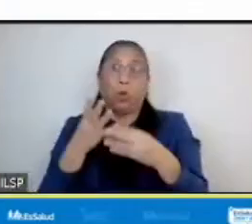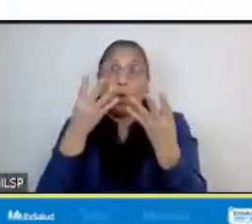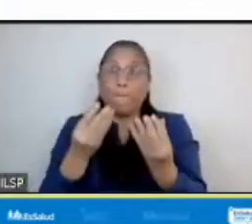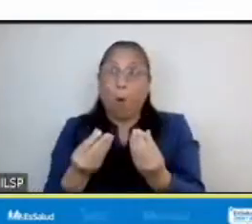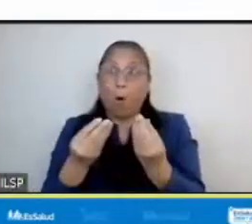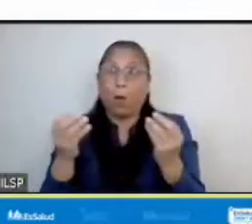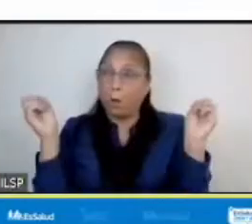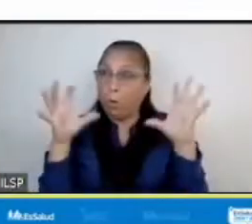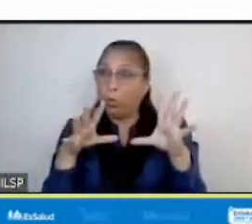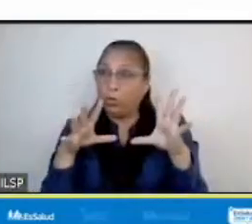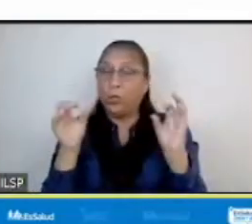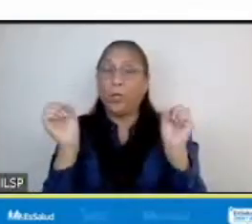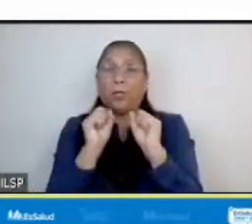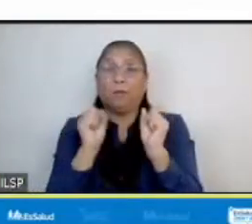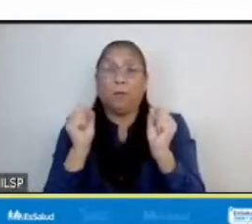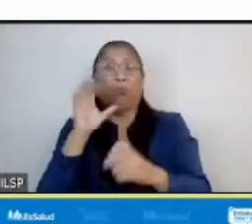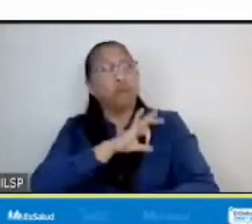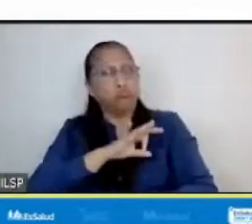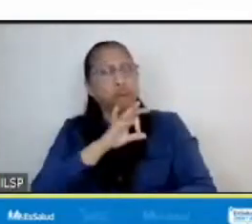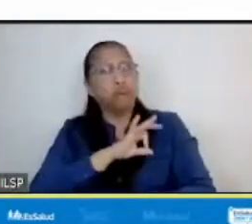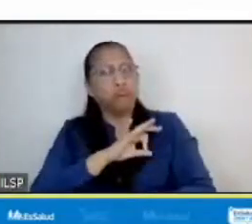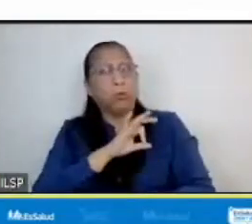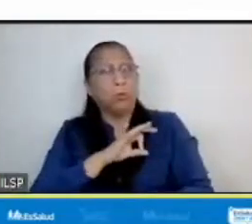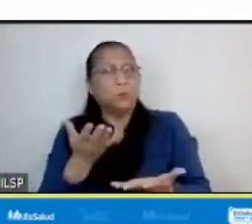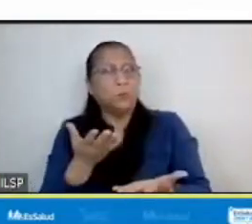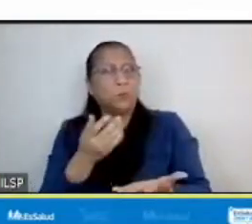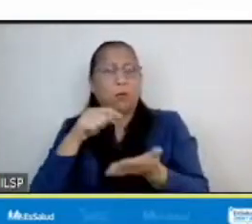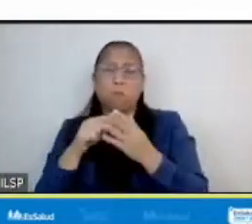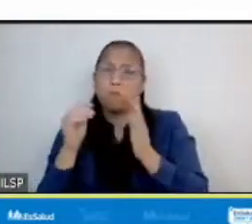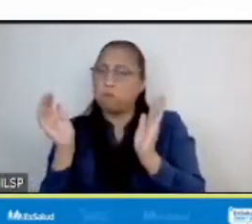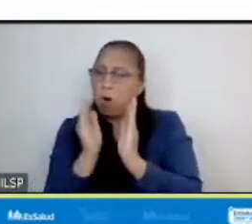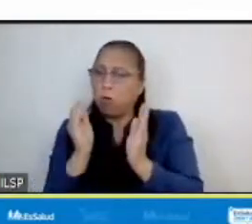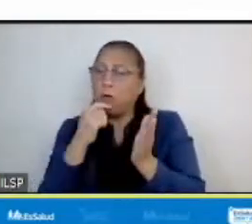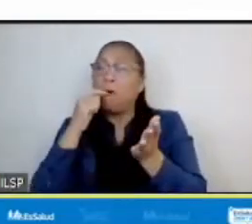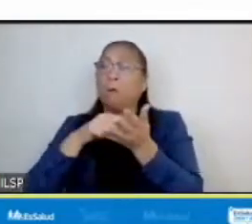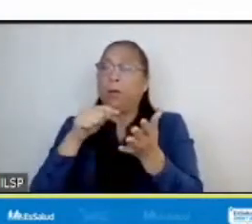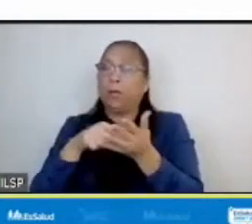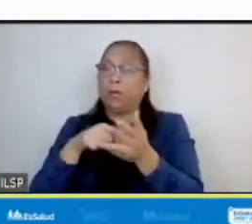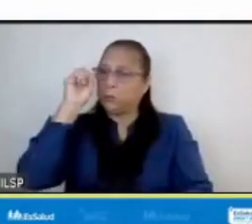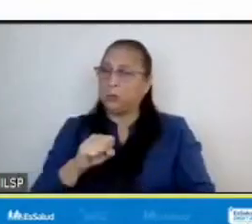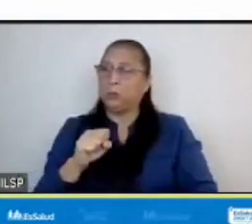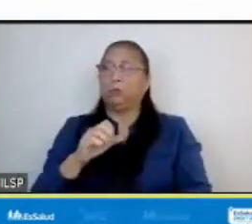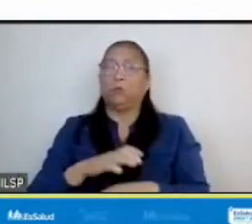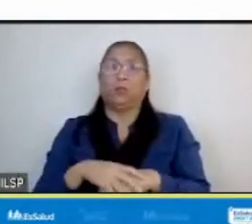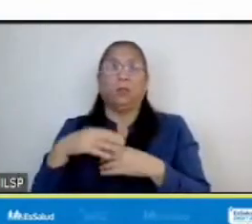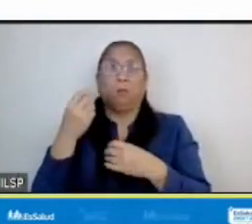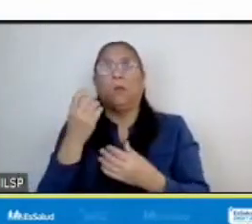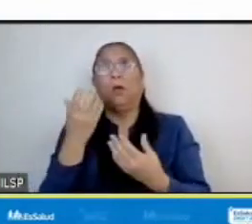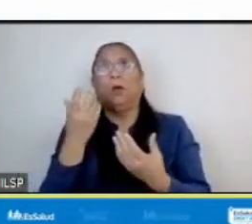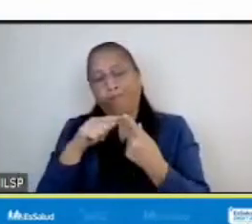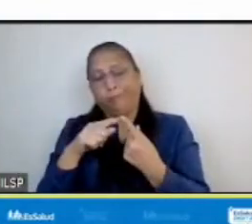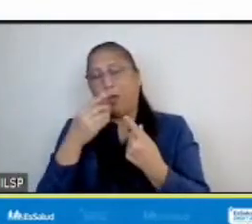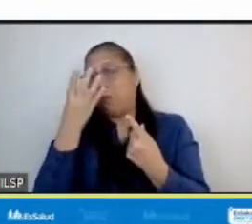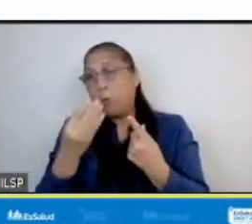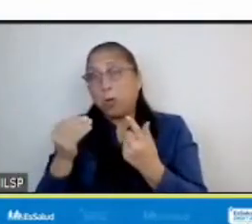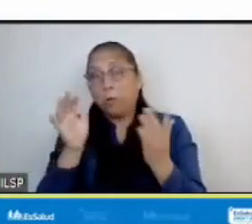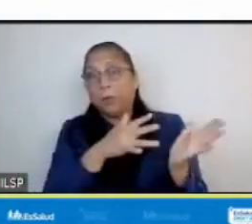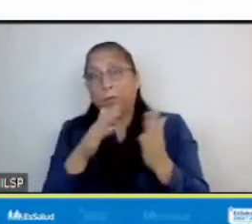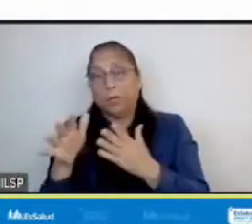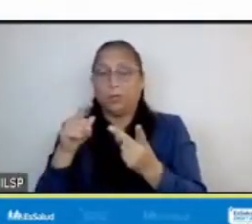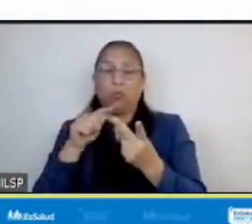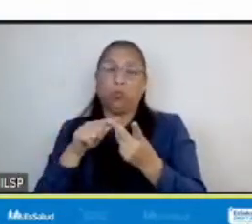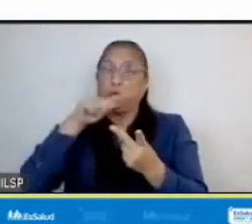tratar de aprovechar lo mínimo posible para que haya. Entonces, si hay poca ventilación y no hay luz, va a